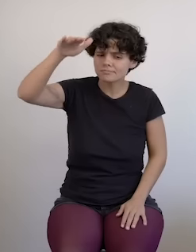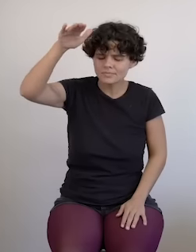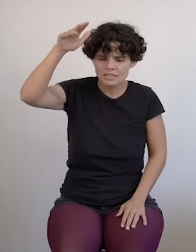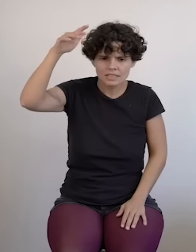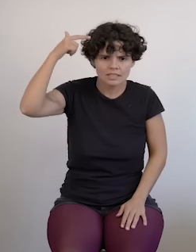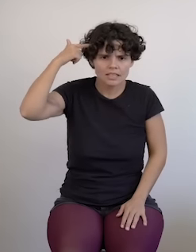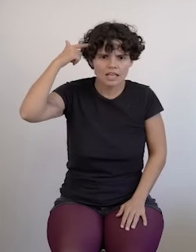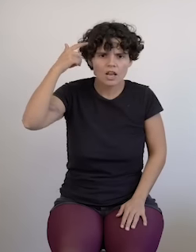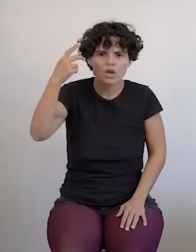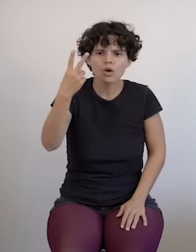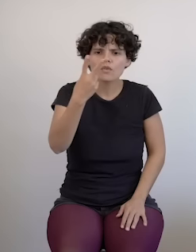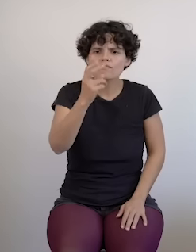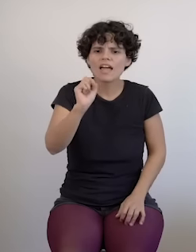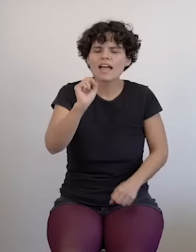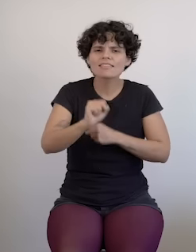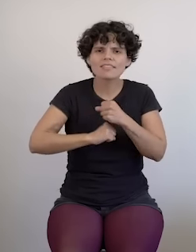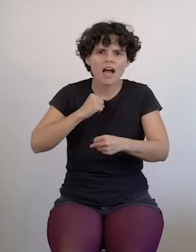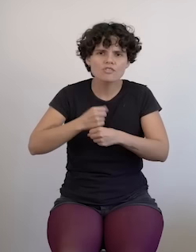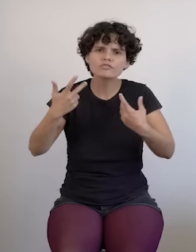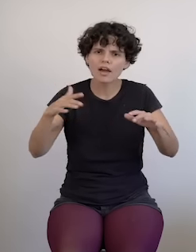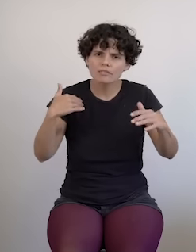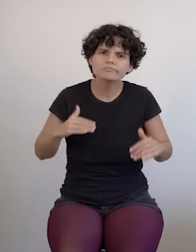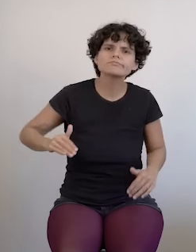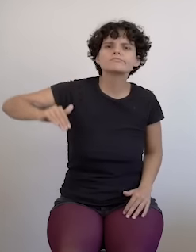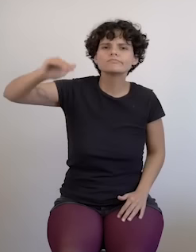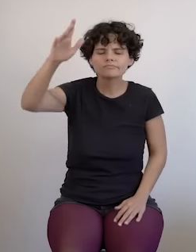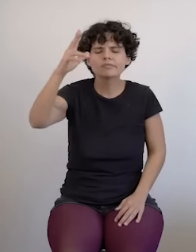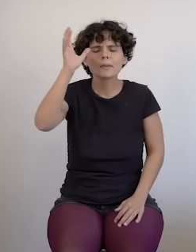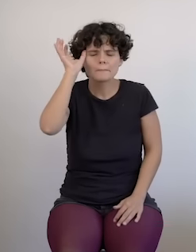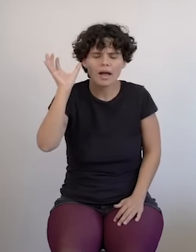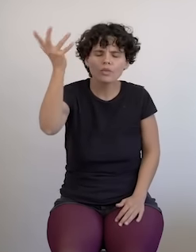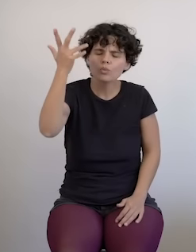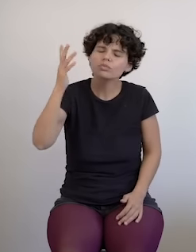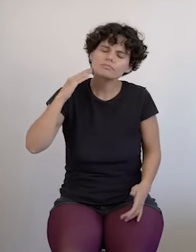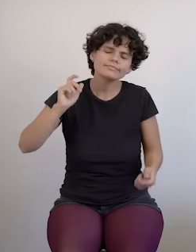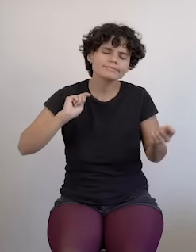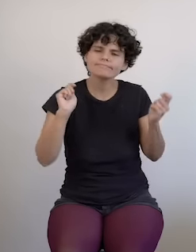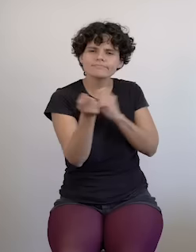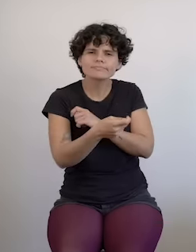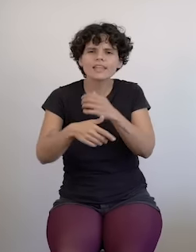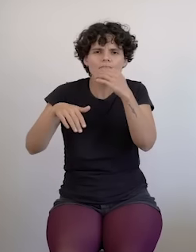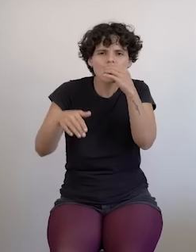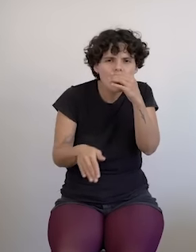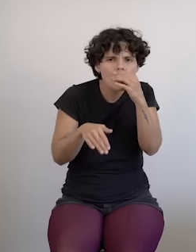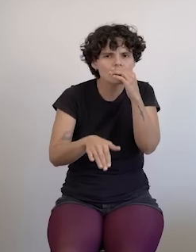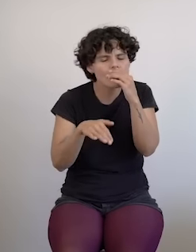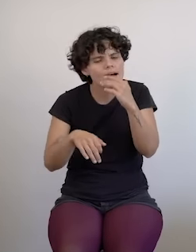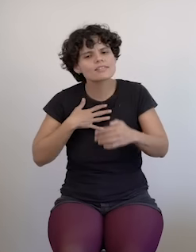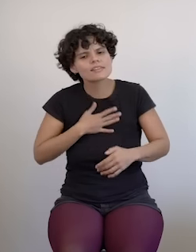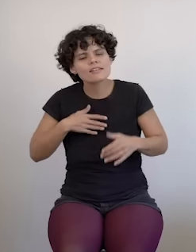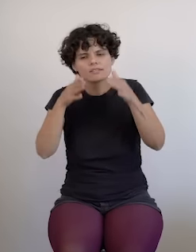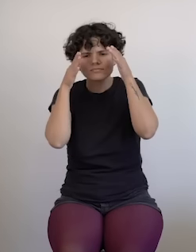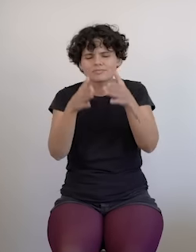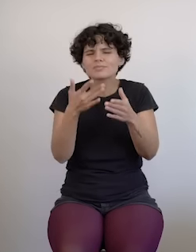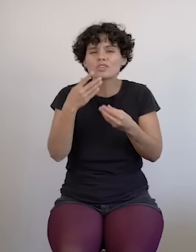así ya. Ya un poco más maduro, ya quería rapear, hermano. Fue larga la cosa. Sí, igual.